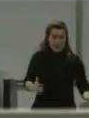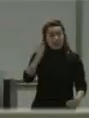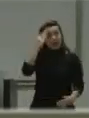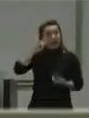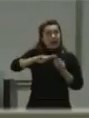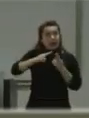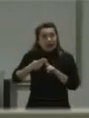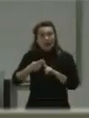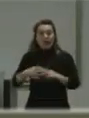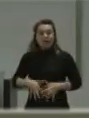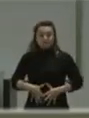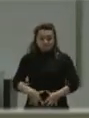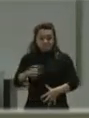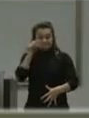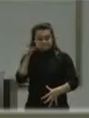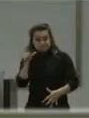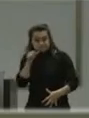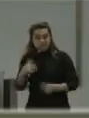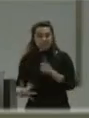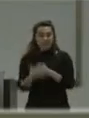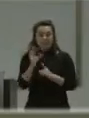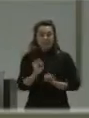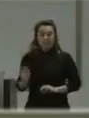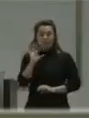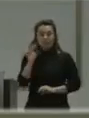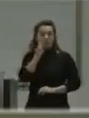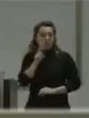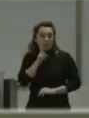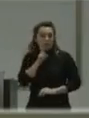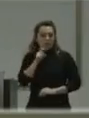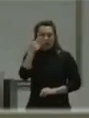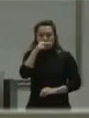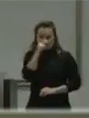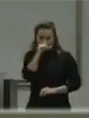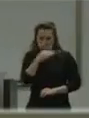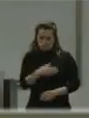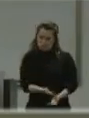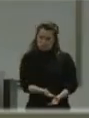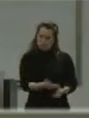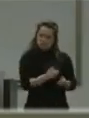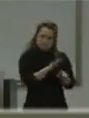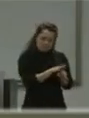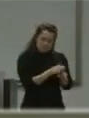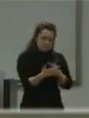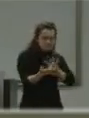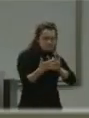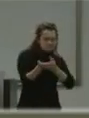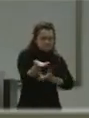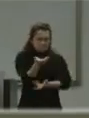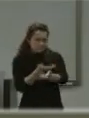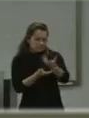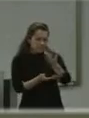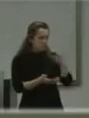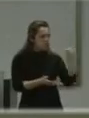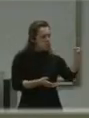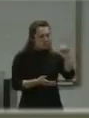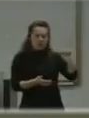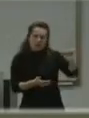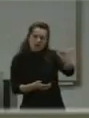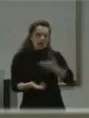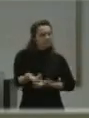e infecciones de transmisión sexual cuando desde niños podemos empezar a hablar de relaciones afectivas en cómo yo me relaciono con las otras